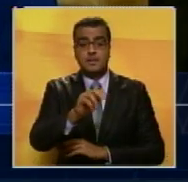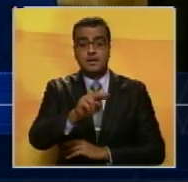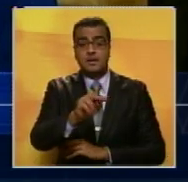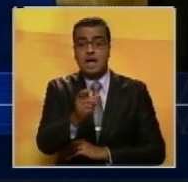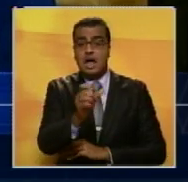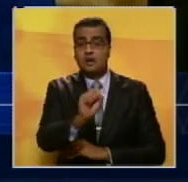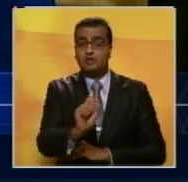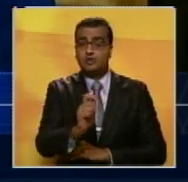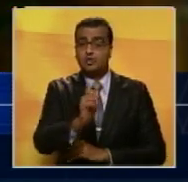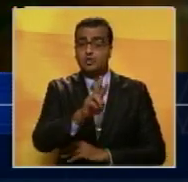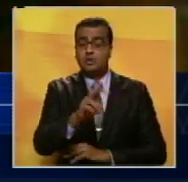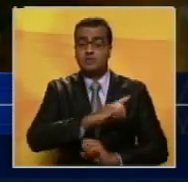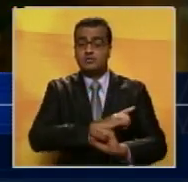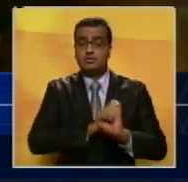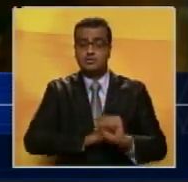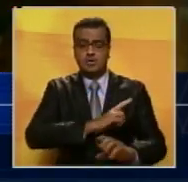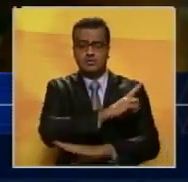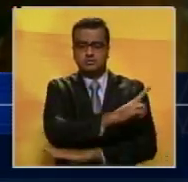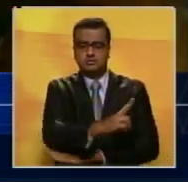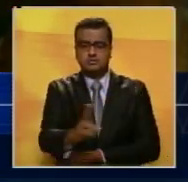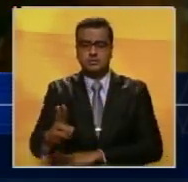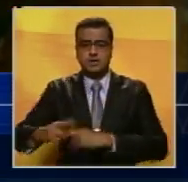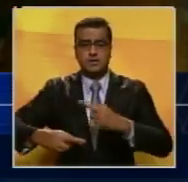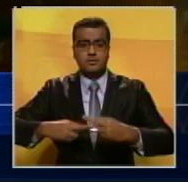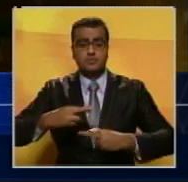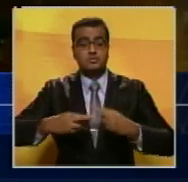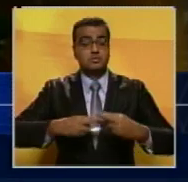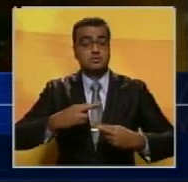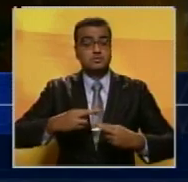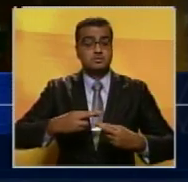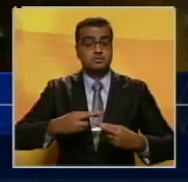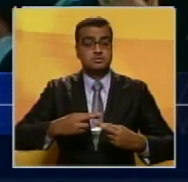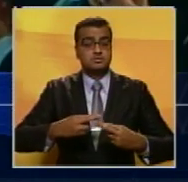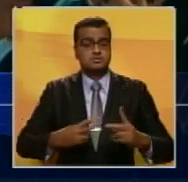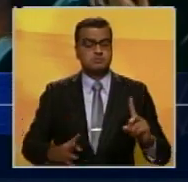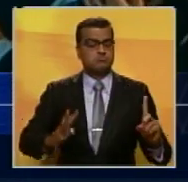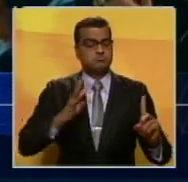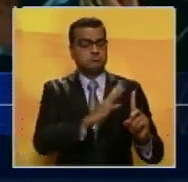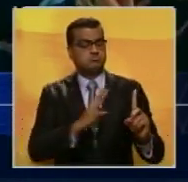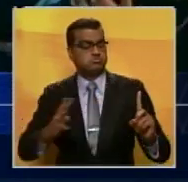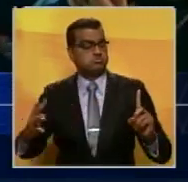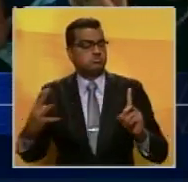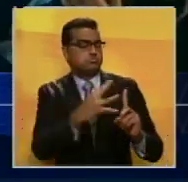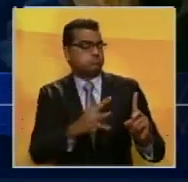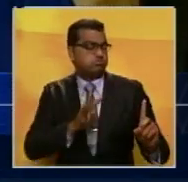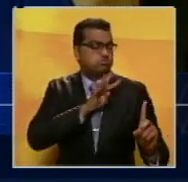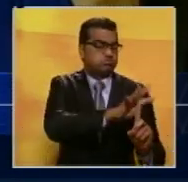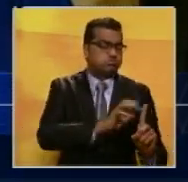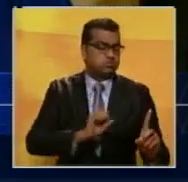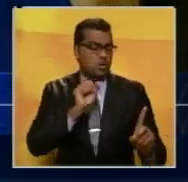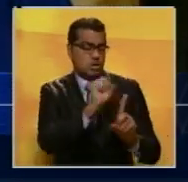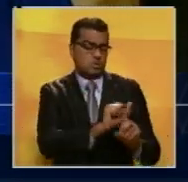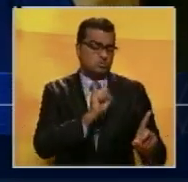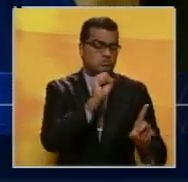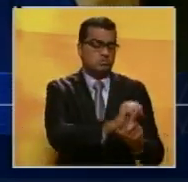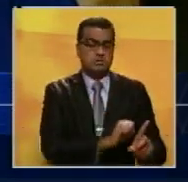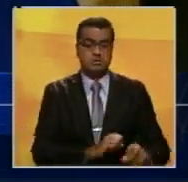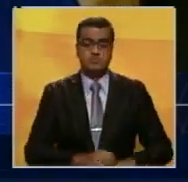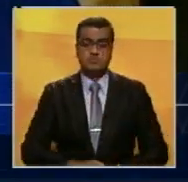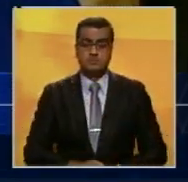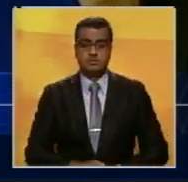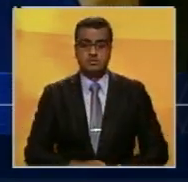la consolidación de los horizontes de una revolución asediada, acosada, agredida. 2017